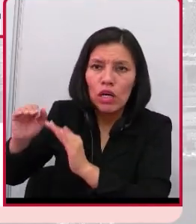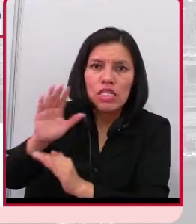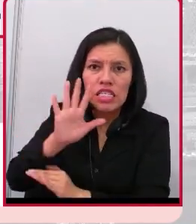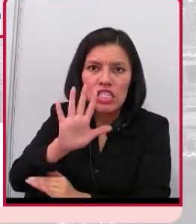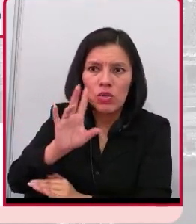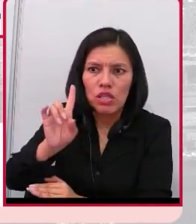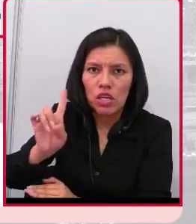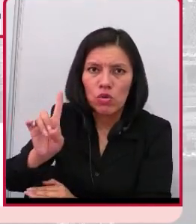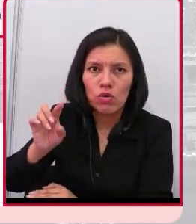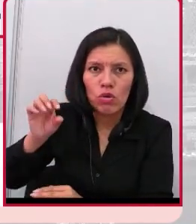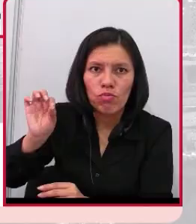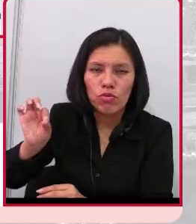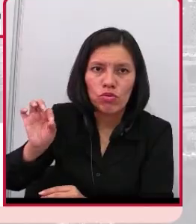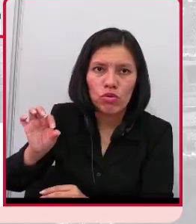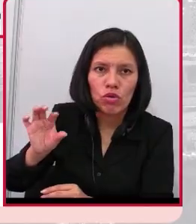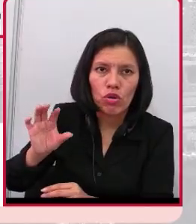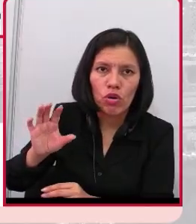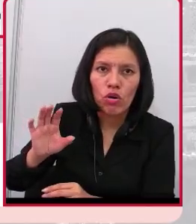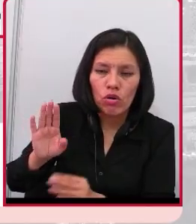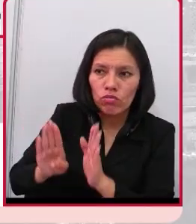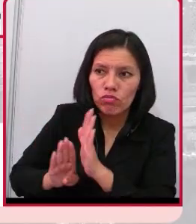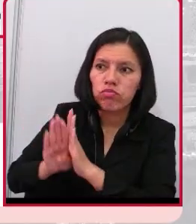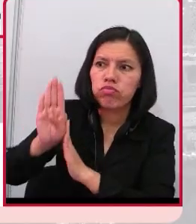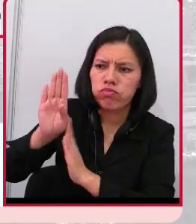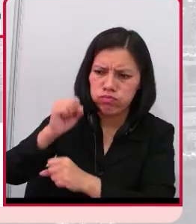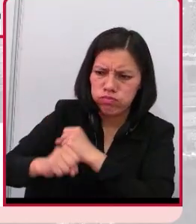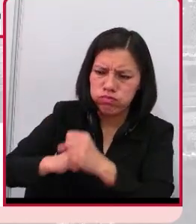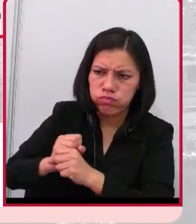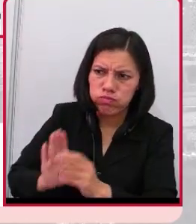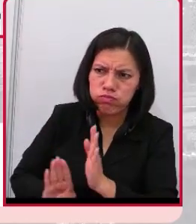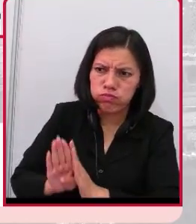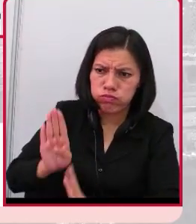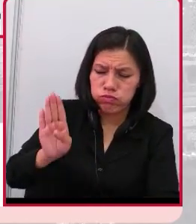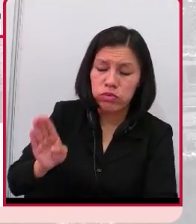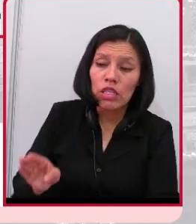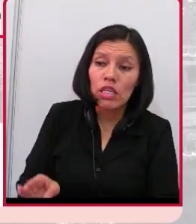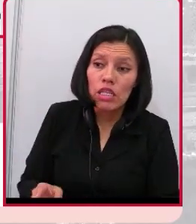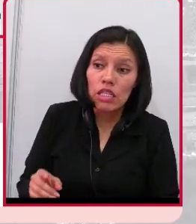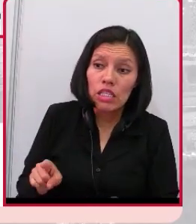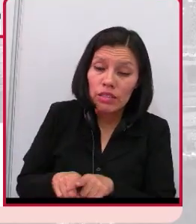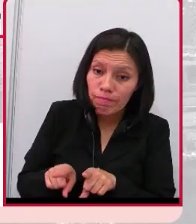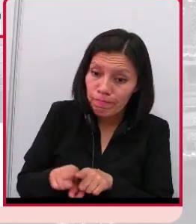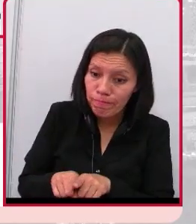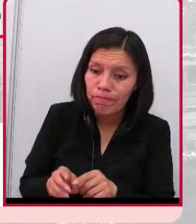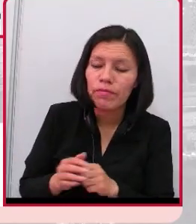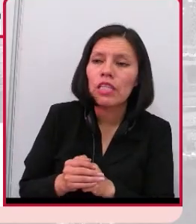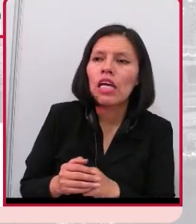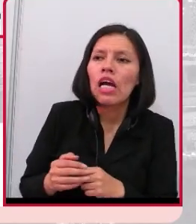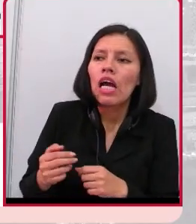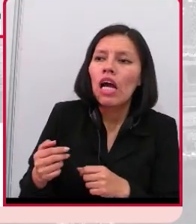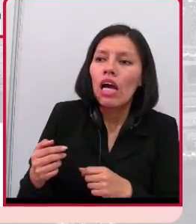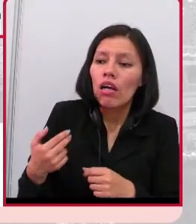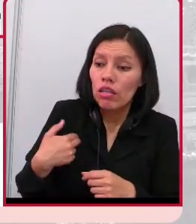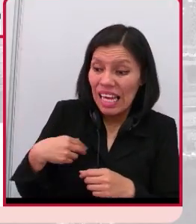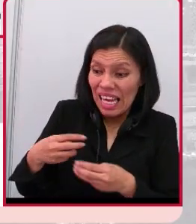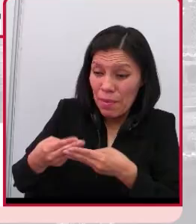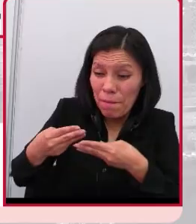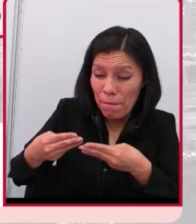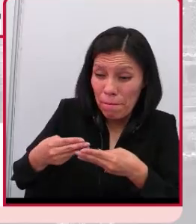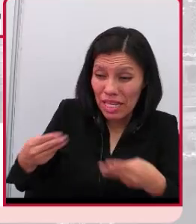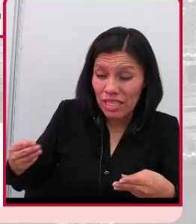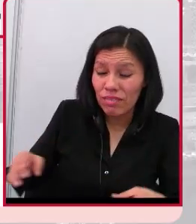donde vemos una tendencia con las propias variaciones de la ley de cabeza que tenemos. También el metálico producido en el